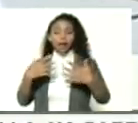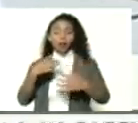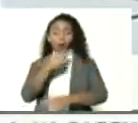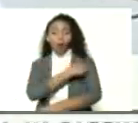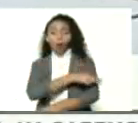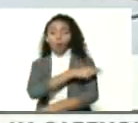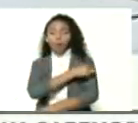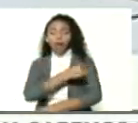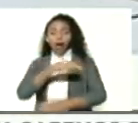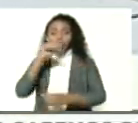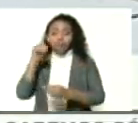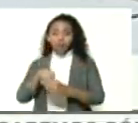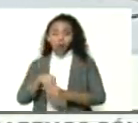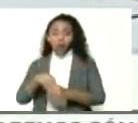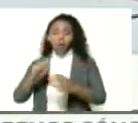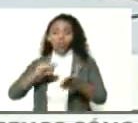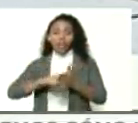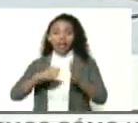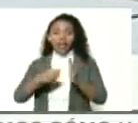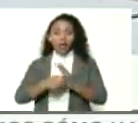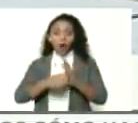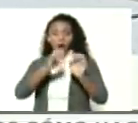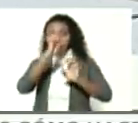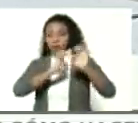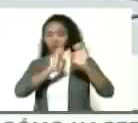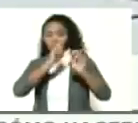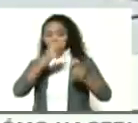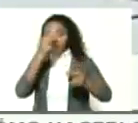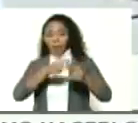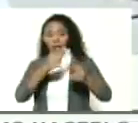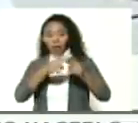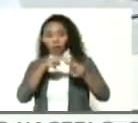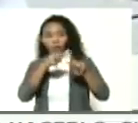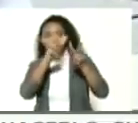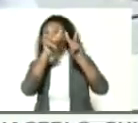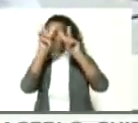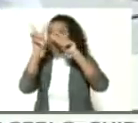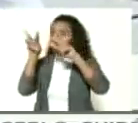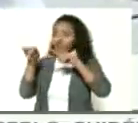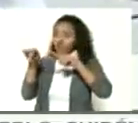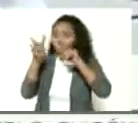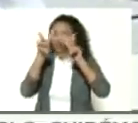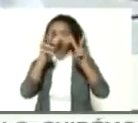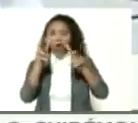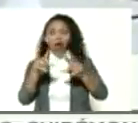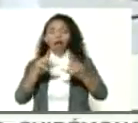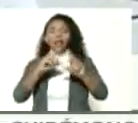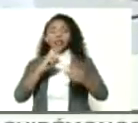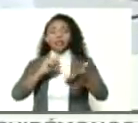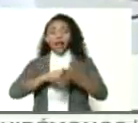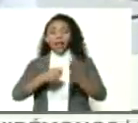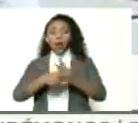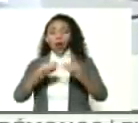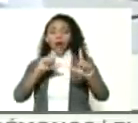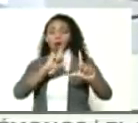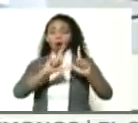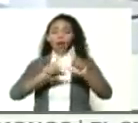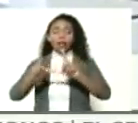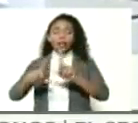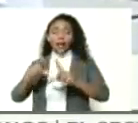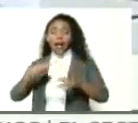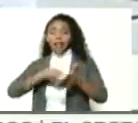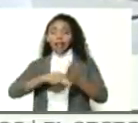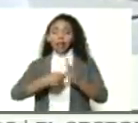hospitalaria, técnicos evaluadores de riesgo, técnicos en logística y técnicos